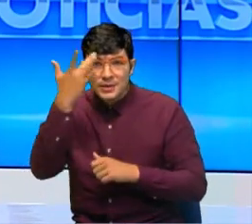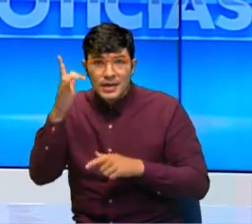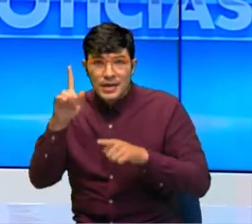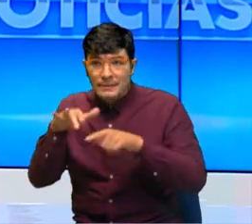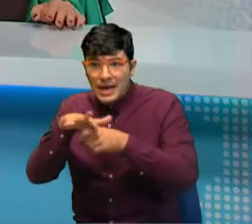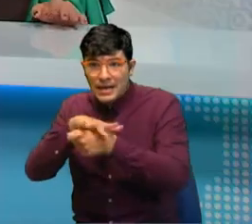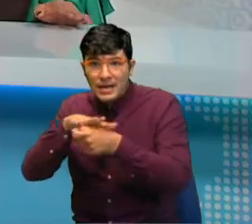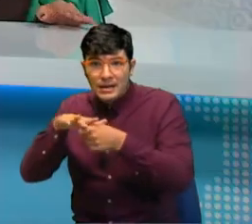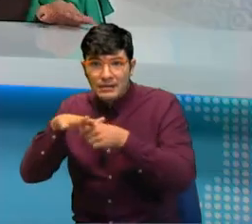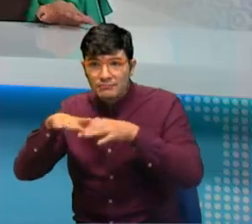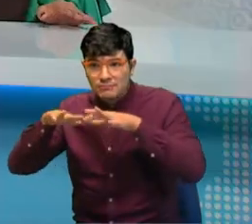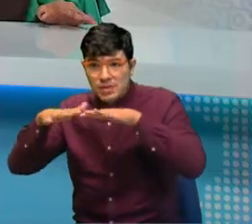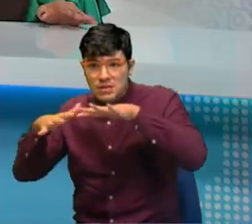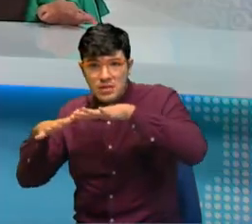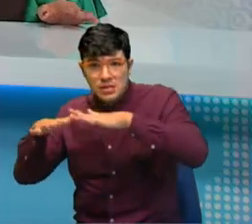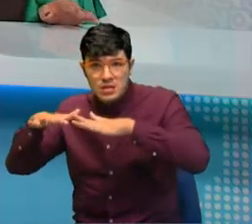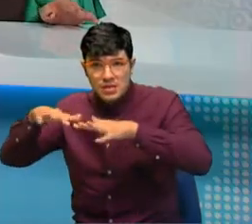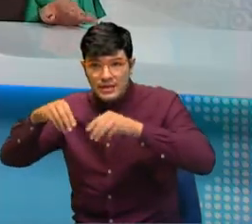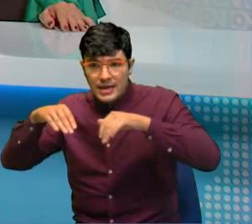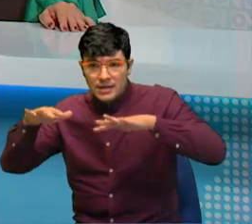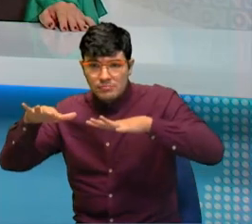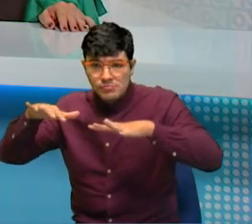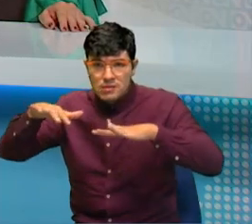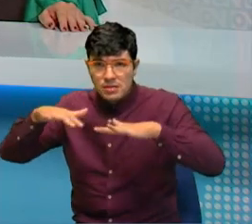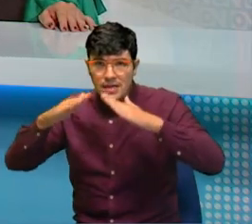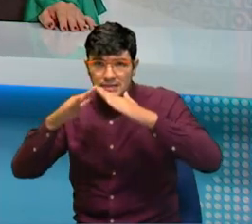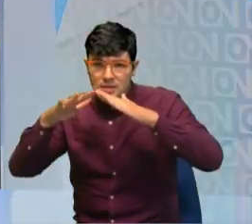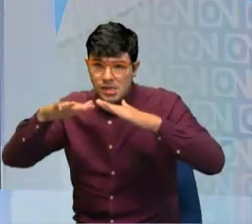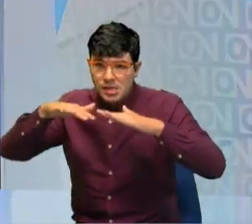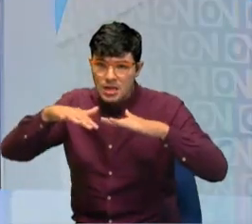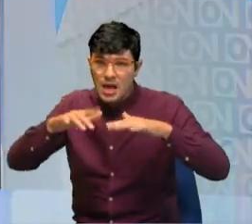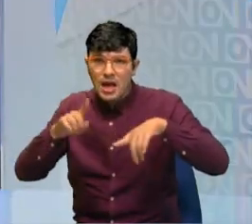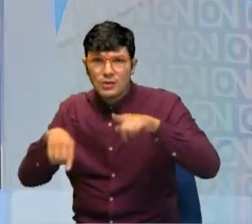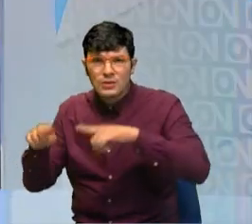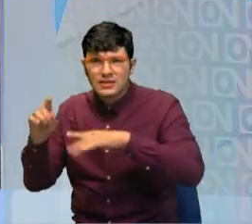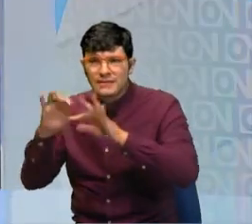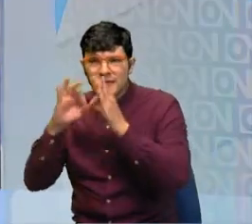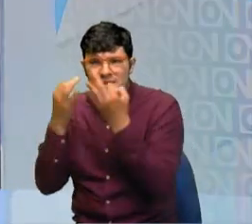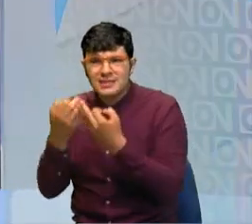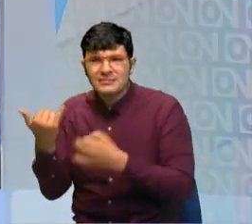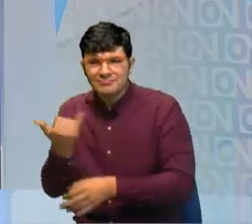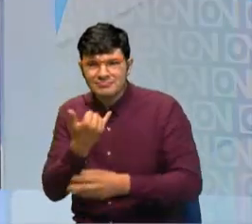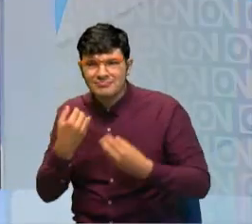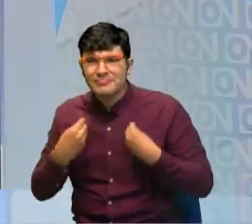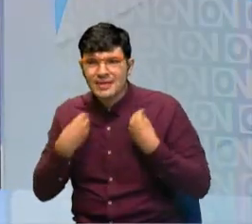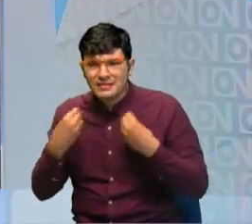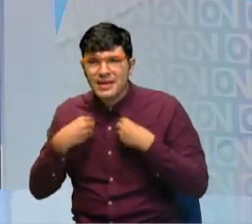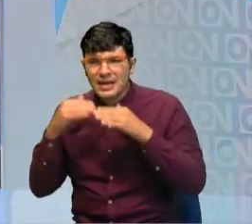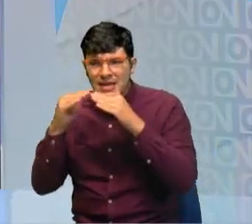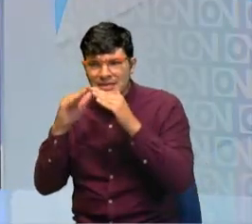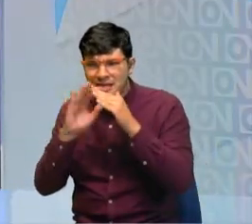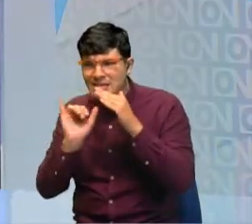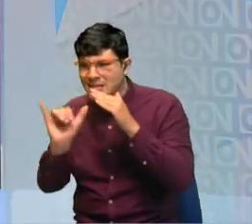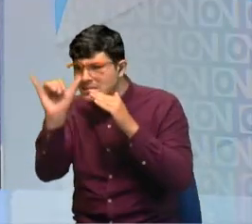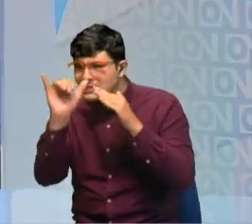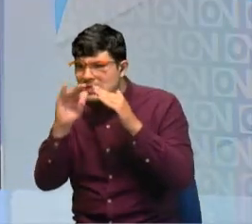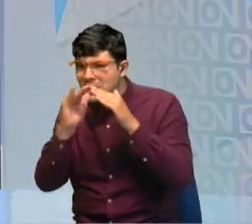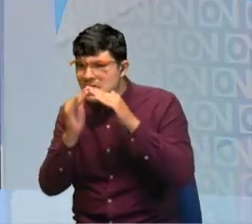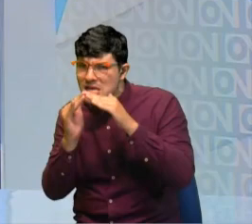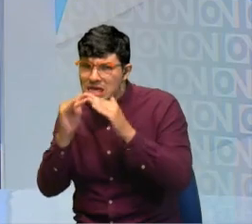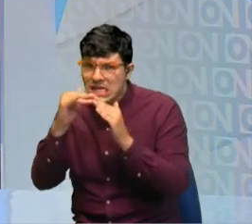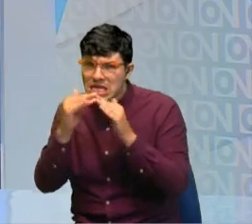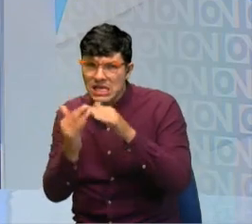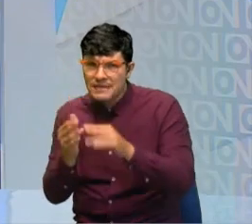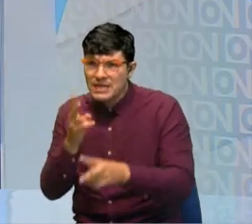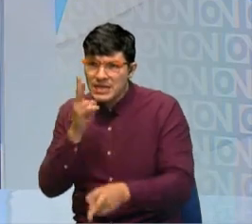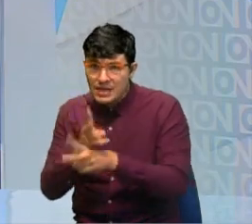en la zona y no sólo eso yo varias familias habitan en viviendas con características de algo riesgo riesgo de desbordamiento a esta hora